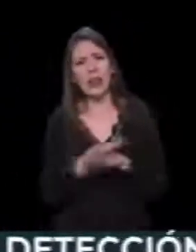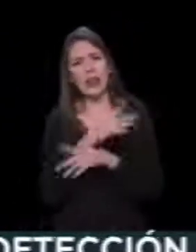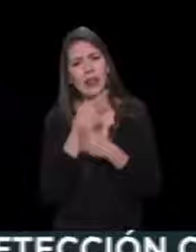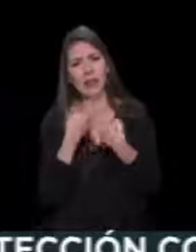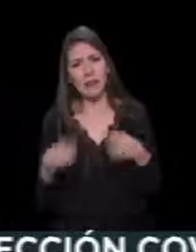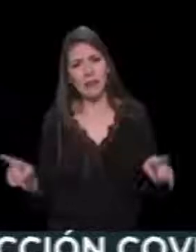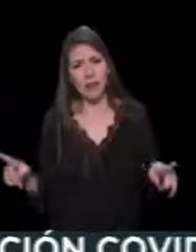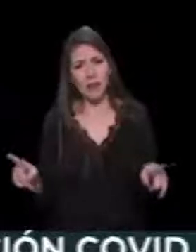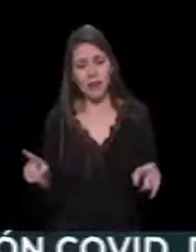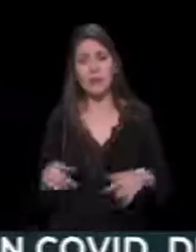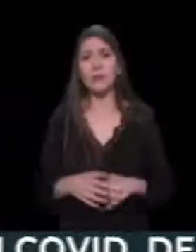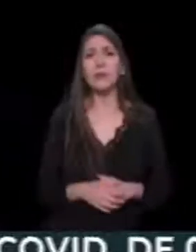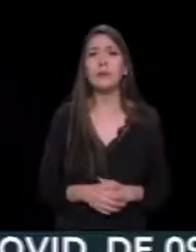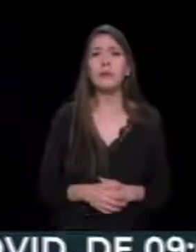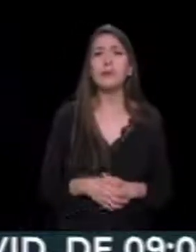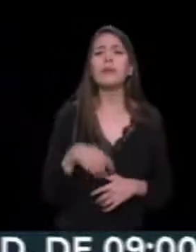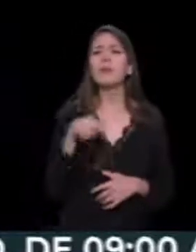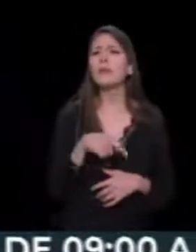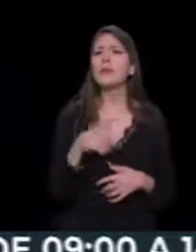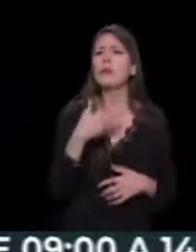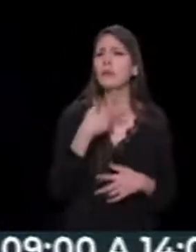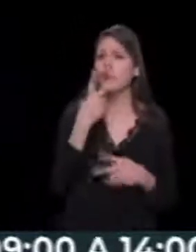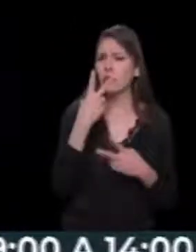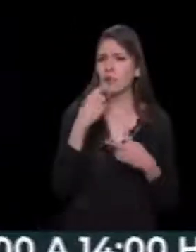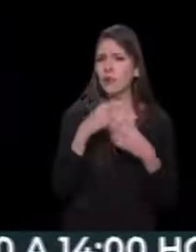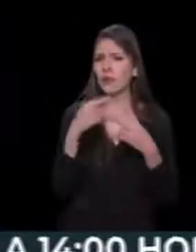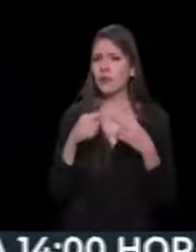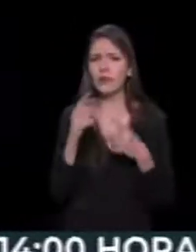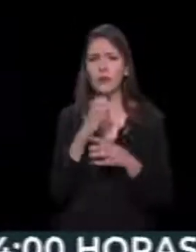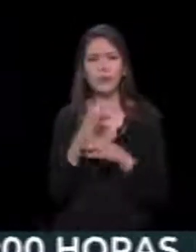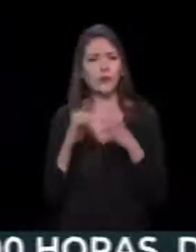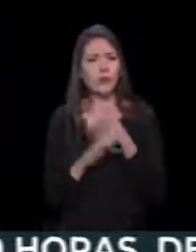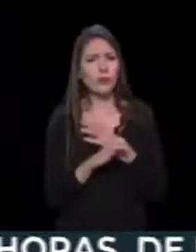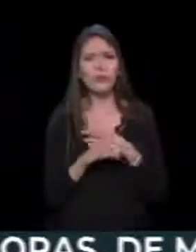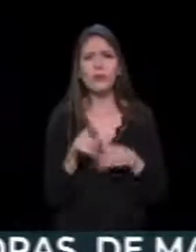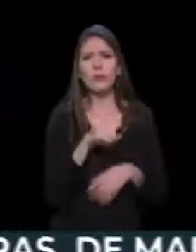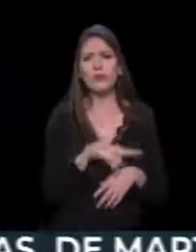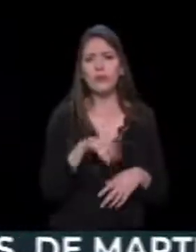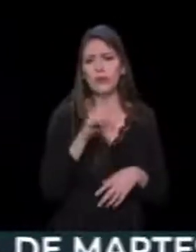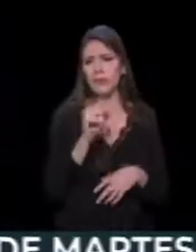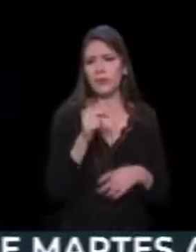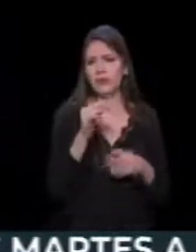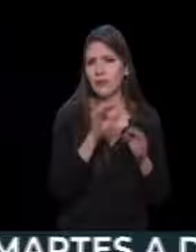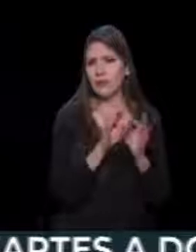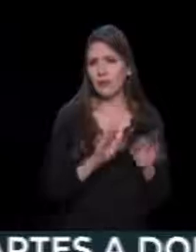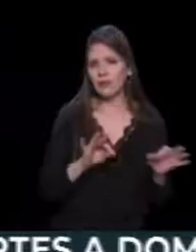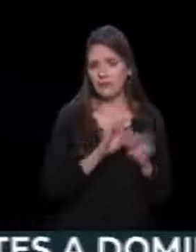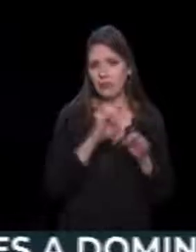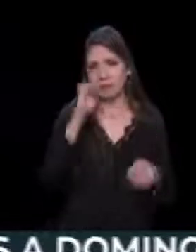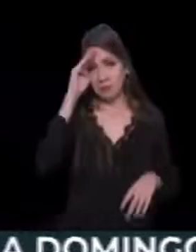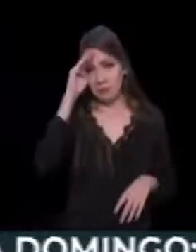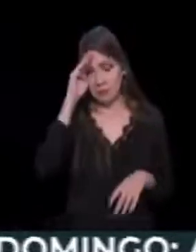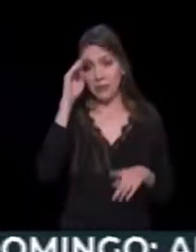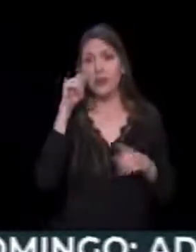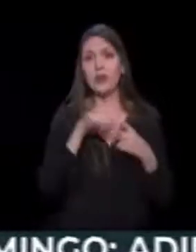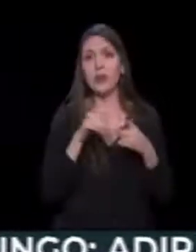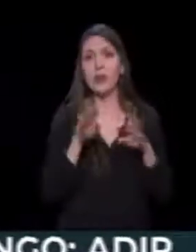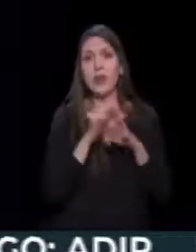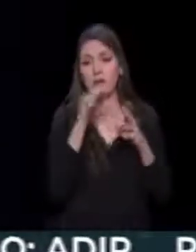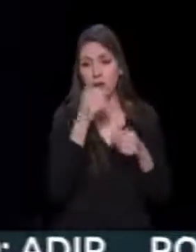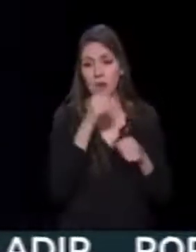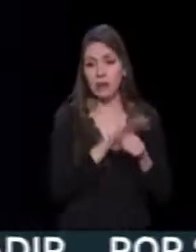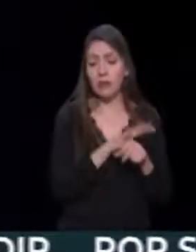destacaron dos hechos que son muy importantes en términos de lo que podemos considerar la administración y la procuración